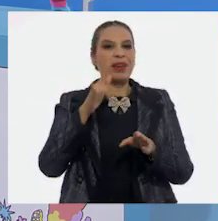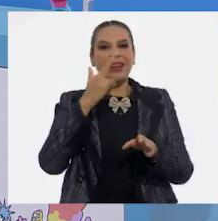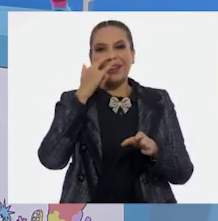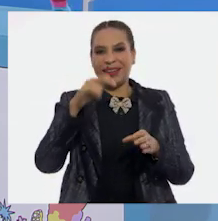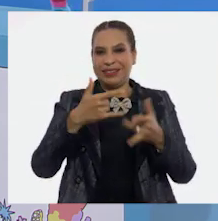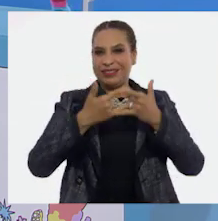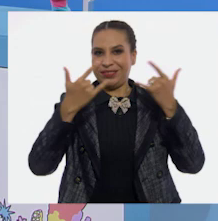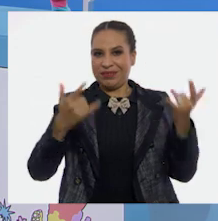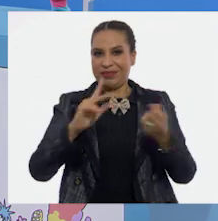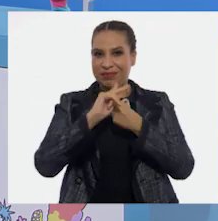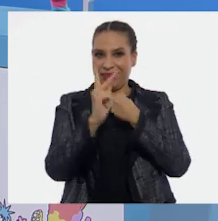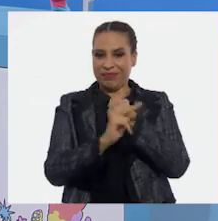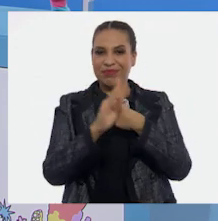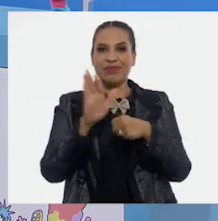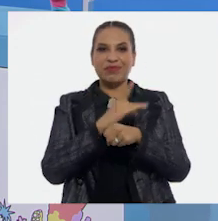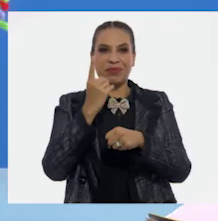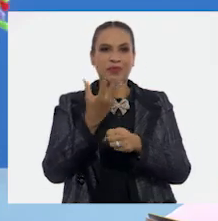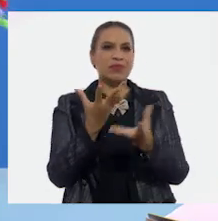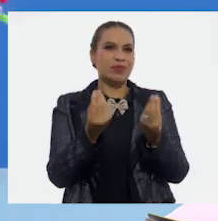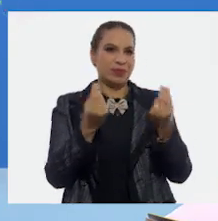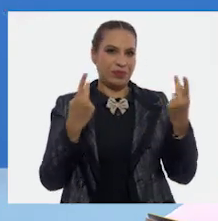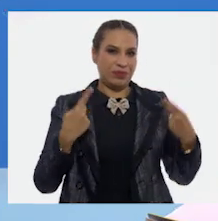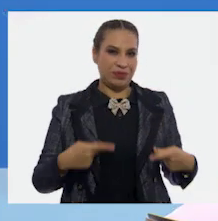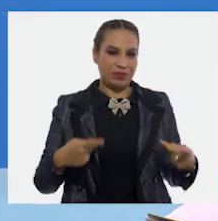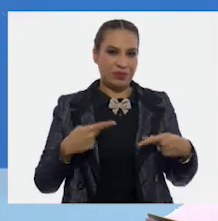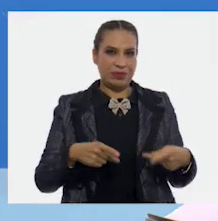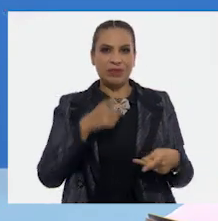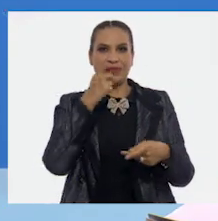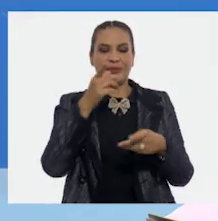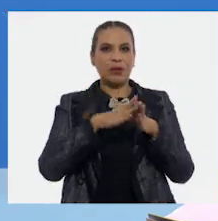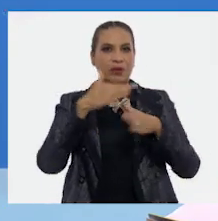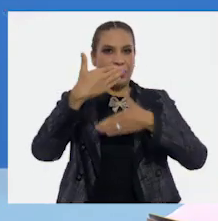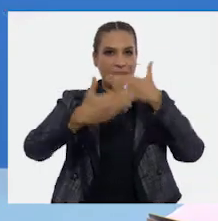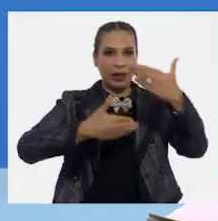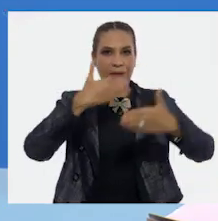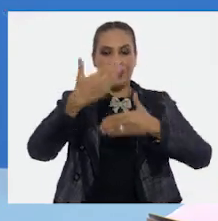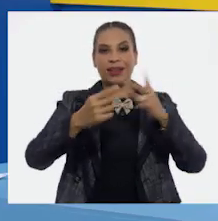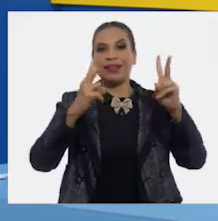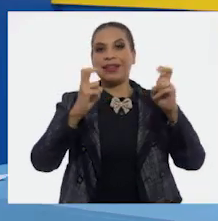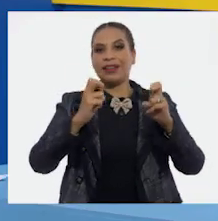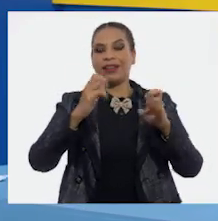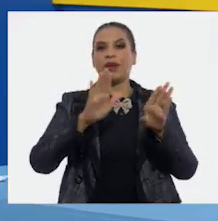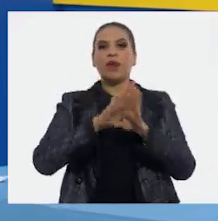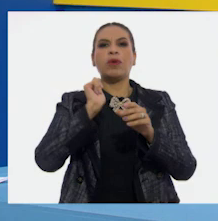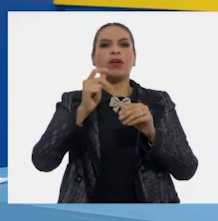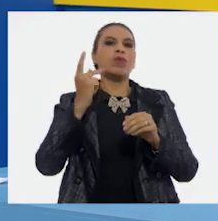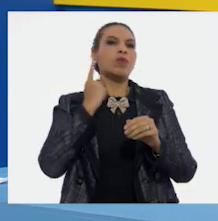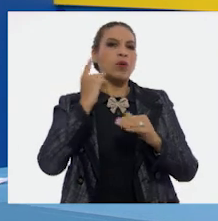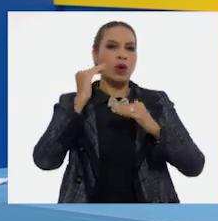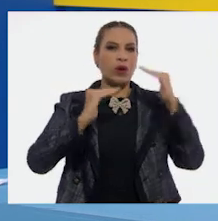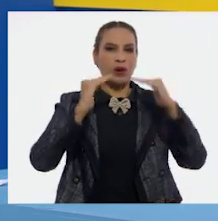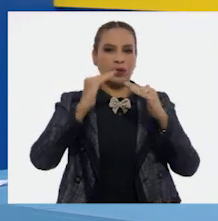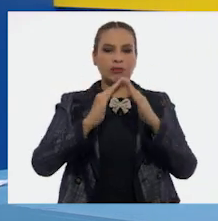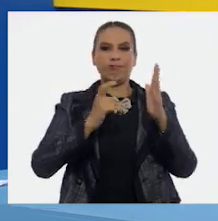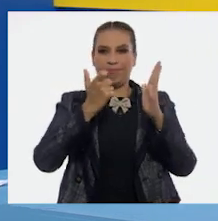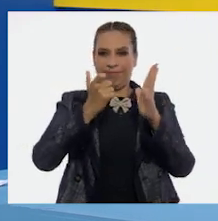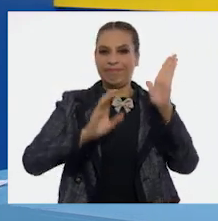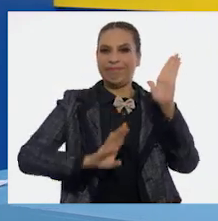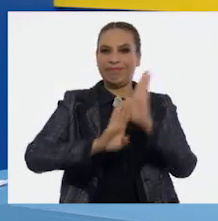país, porque mientras muchas personas subrayan sus adelantos en materia de estabilidad política y de crecimiento